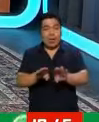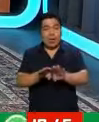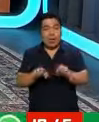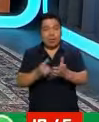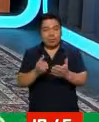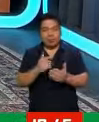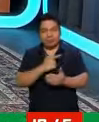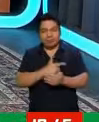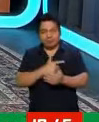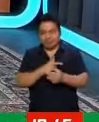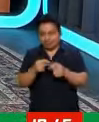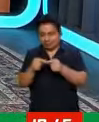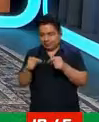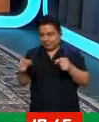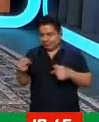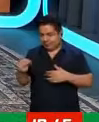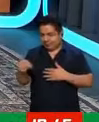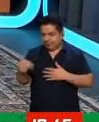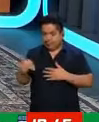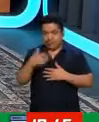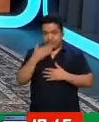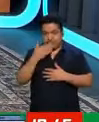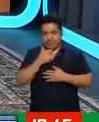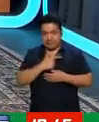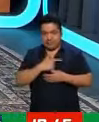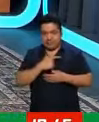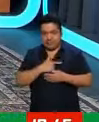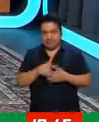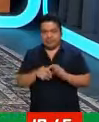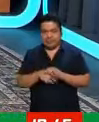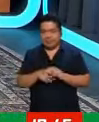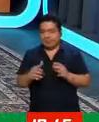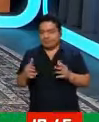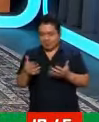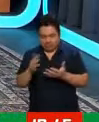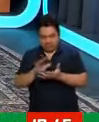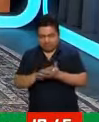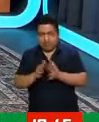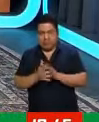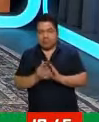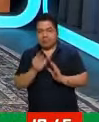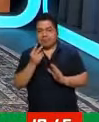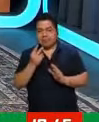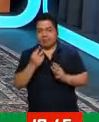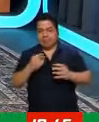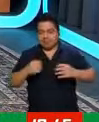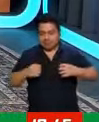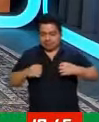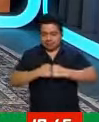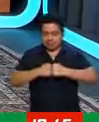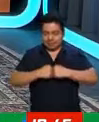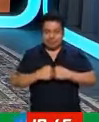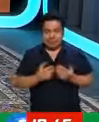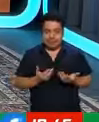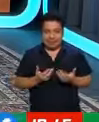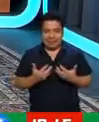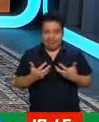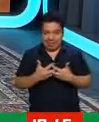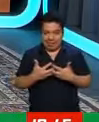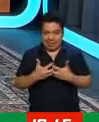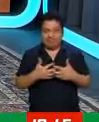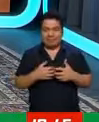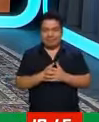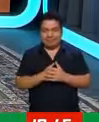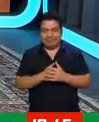gusta el nombre. Me gusta el nombre. Son, a ver, mira, déjame ver si se lo estos puedo. Estos dos querían chocar sus. Sí.